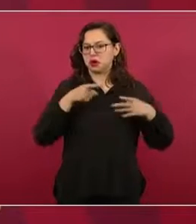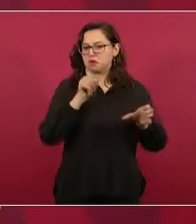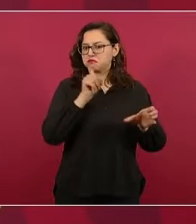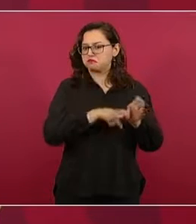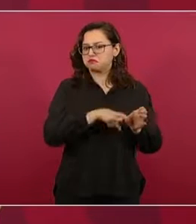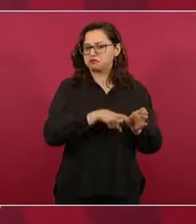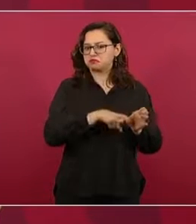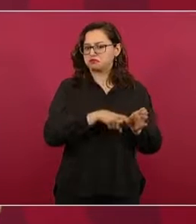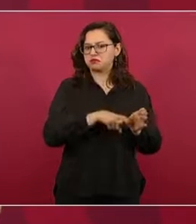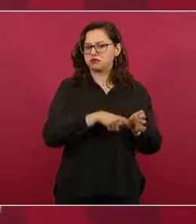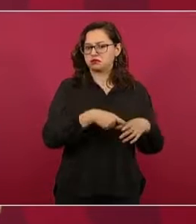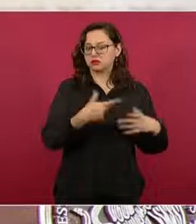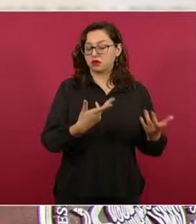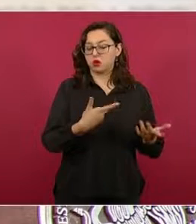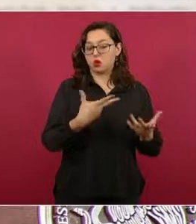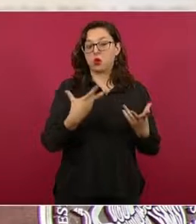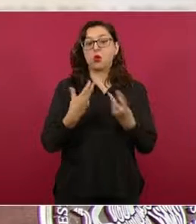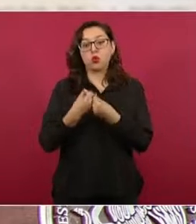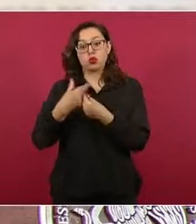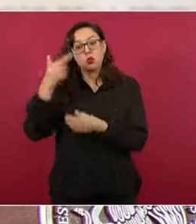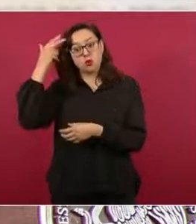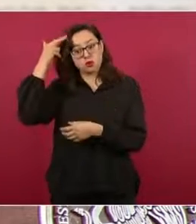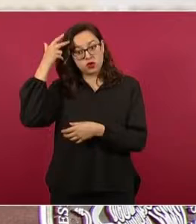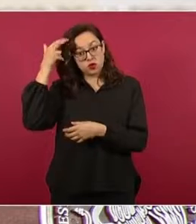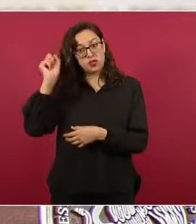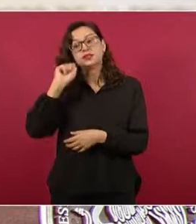estuvo en el Porfiriato.